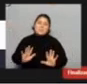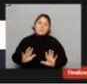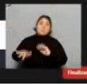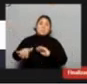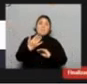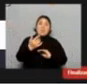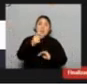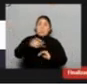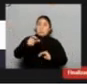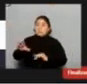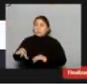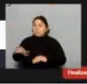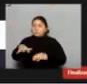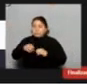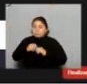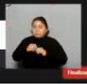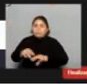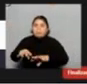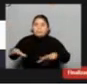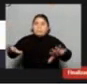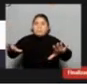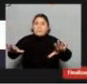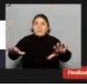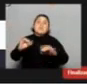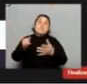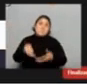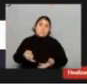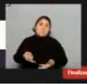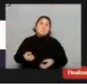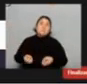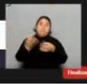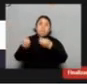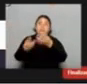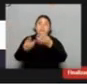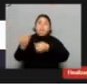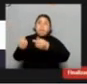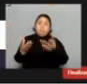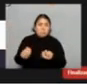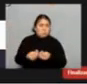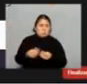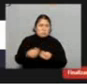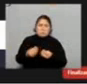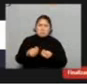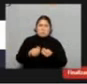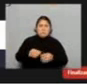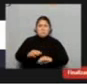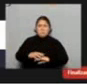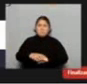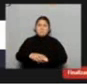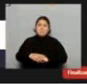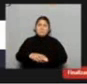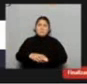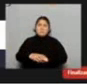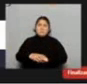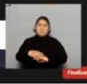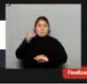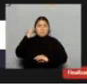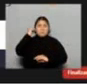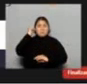van y las pavesas siguen ardiendo y eso provoca el incendio. ¿Pudieron sofocarlo